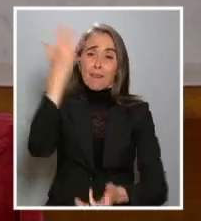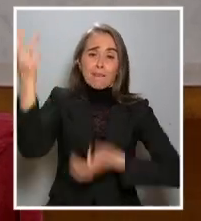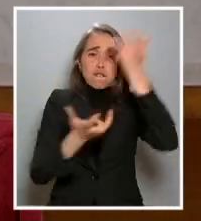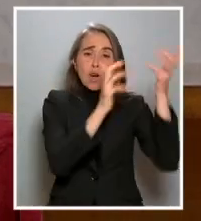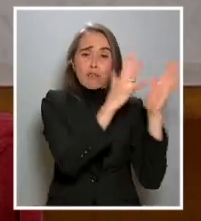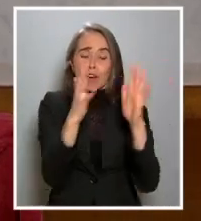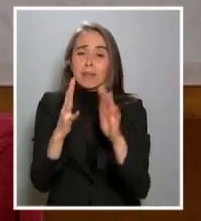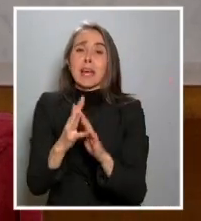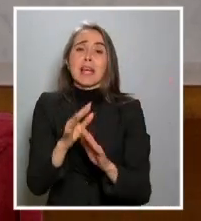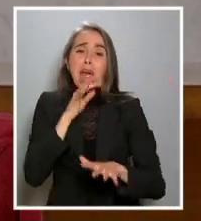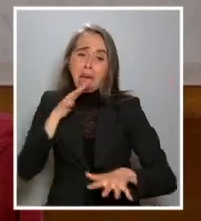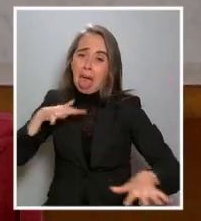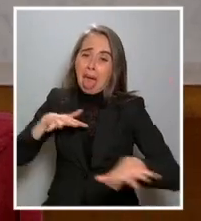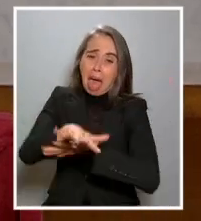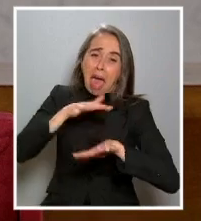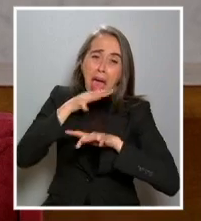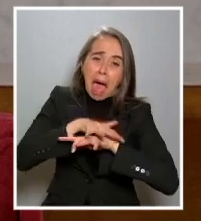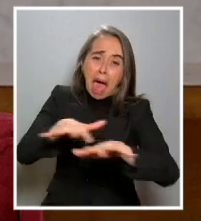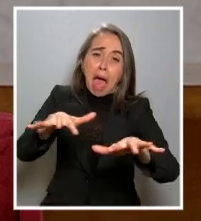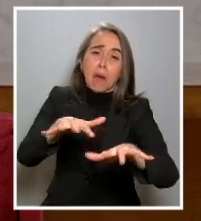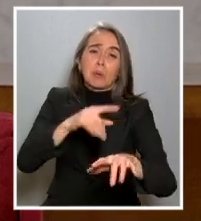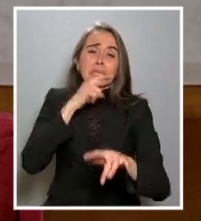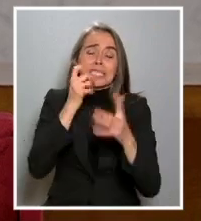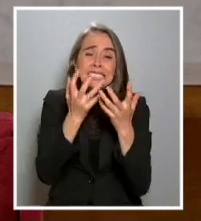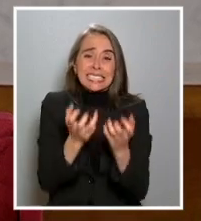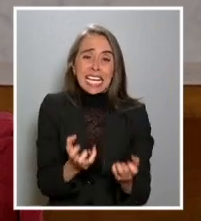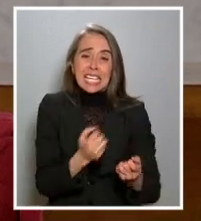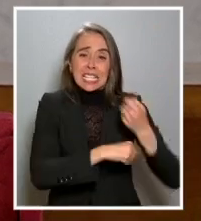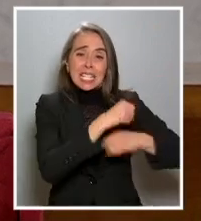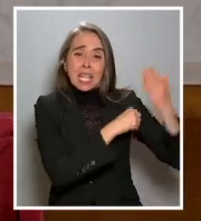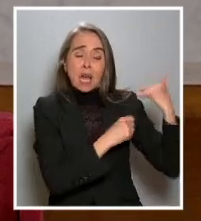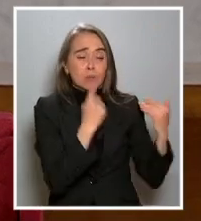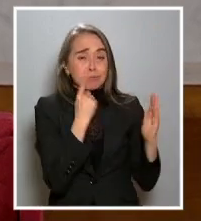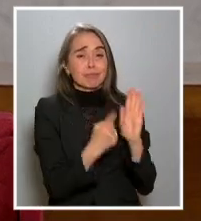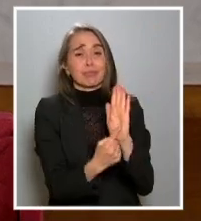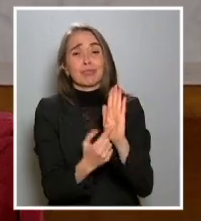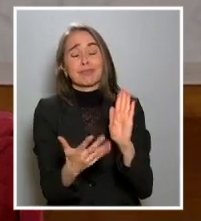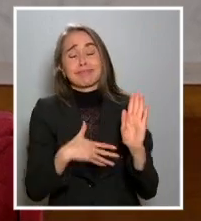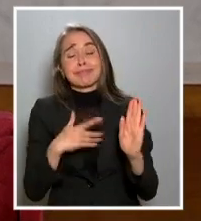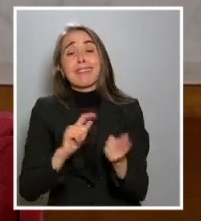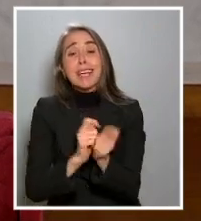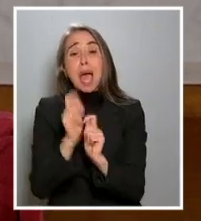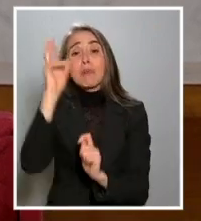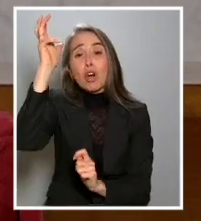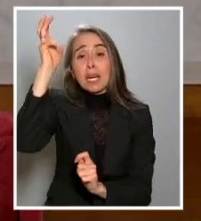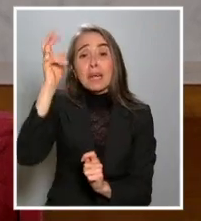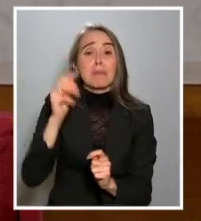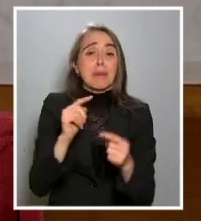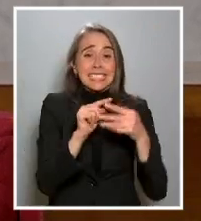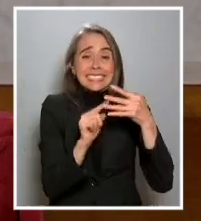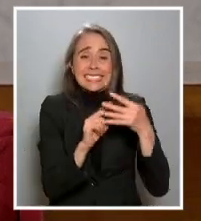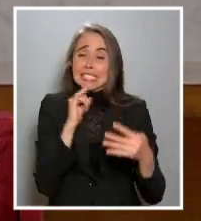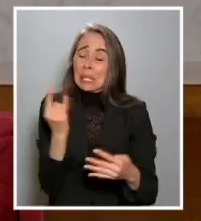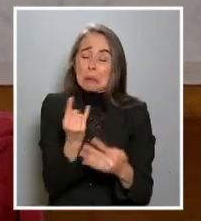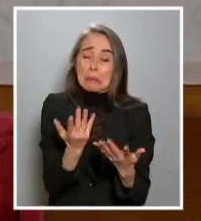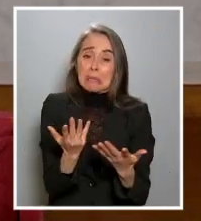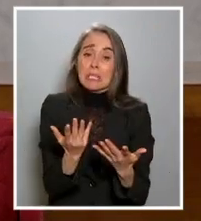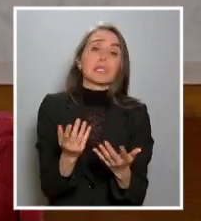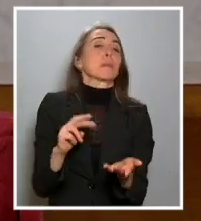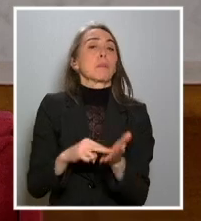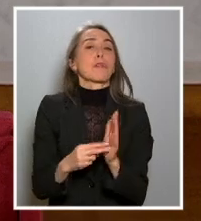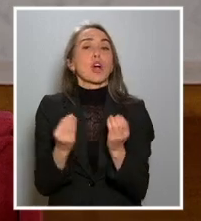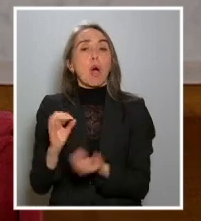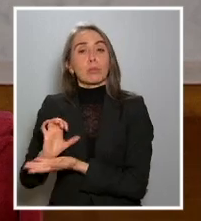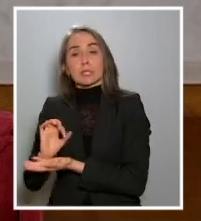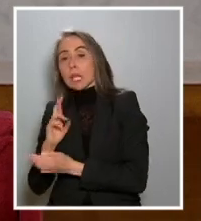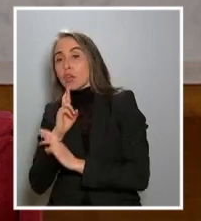inundaciones y sequía en nuestro país son lamentables muestras de aquello. Y frente a estas emergencias, hemos trabajado en fortalecer la capacidad de